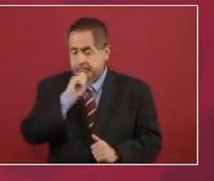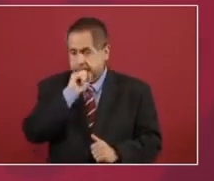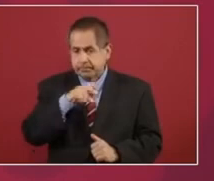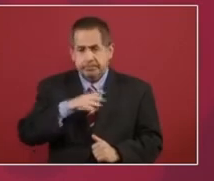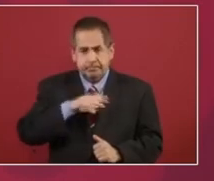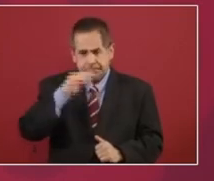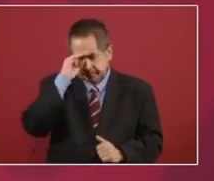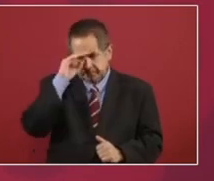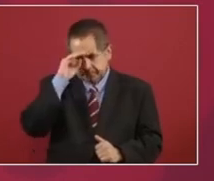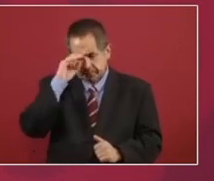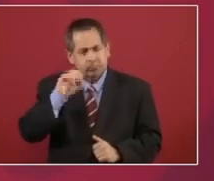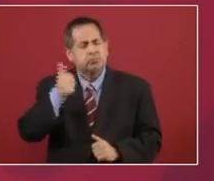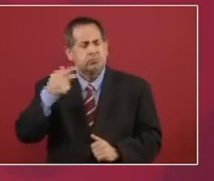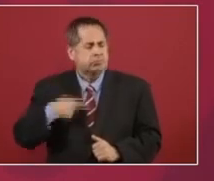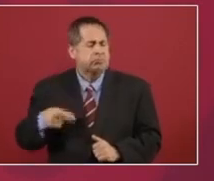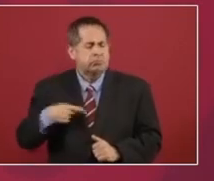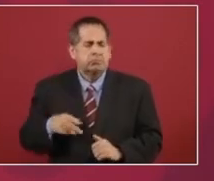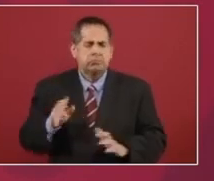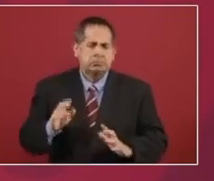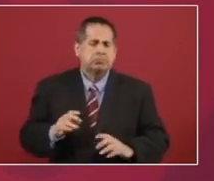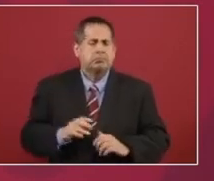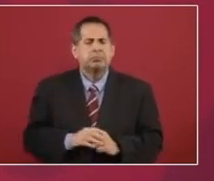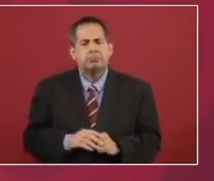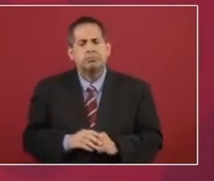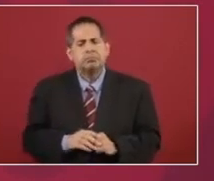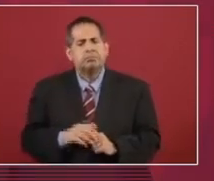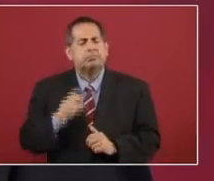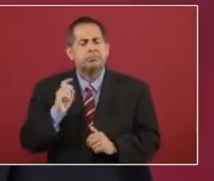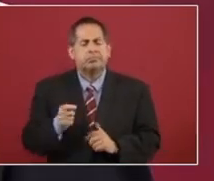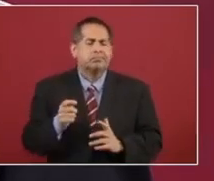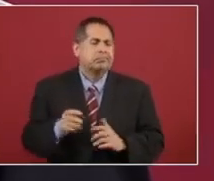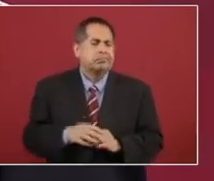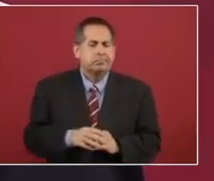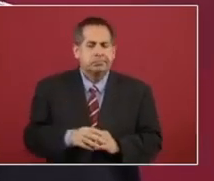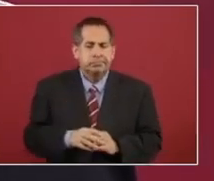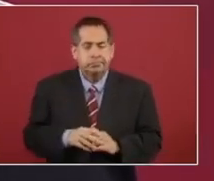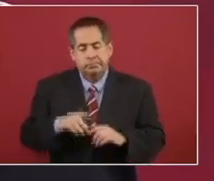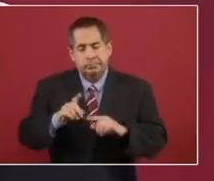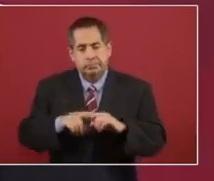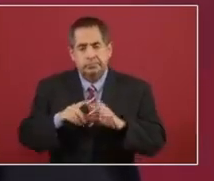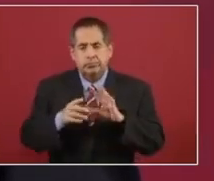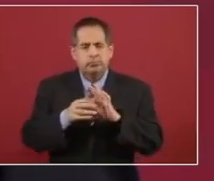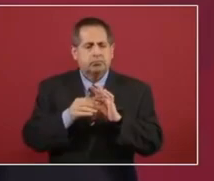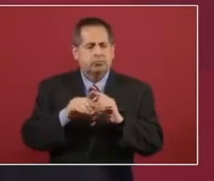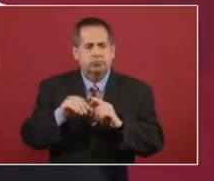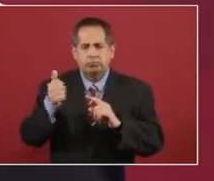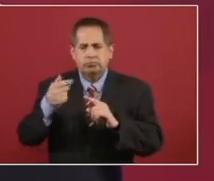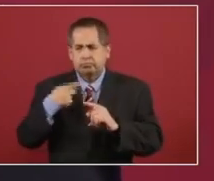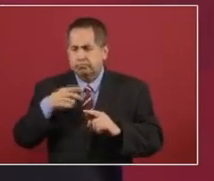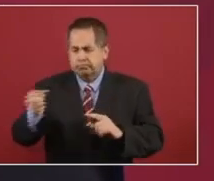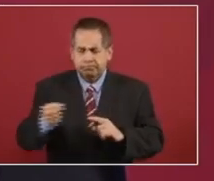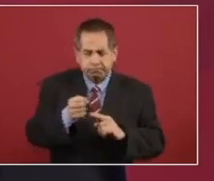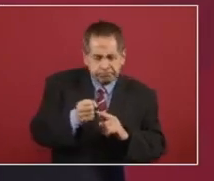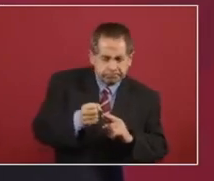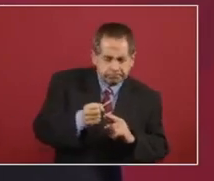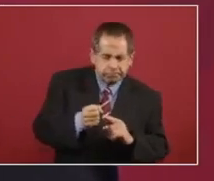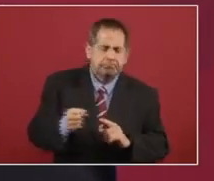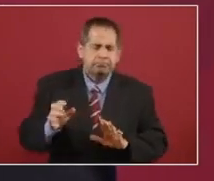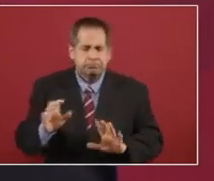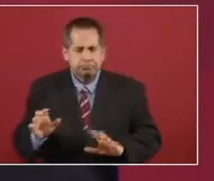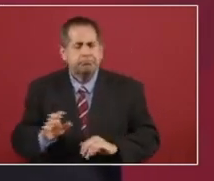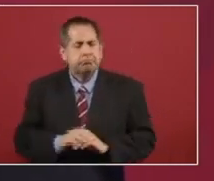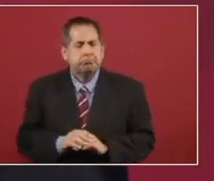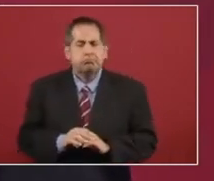habíamos pensado también en otra persona que ocupó otro cargo, que lo invitamos a